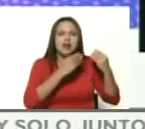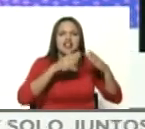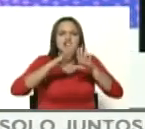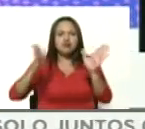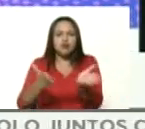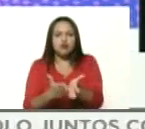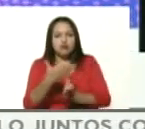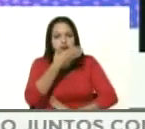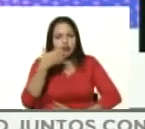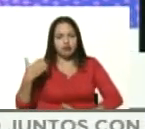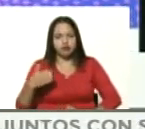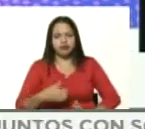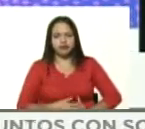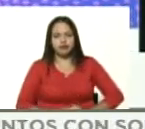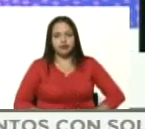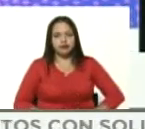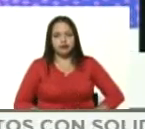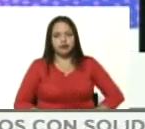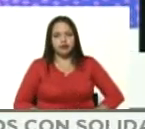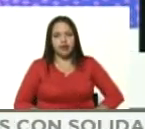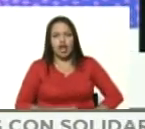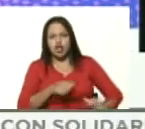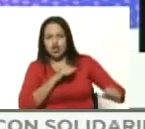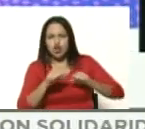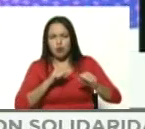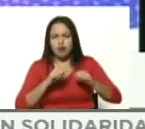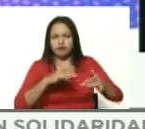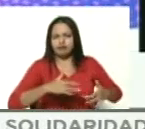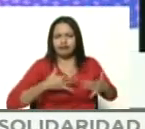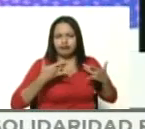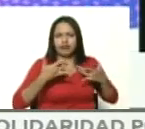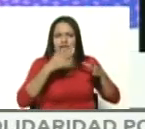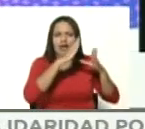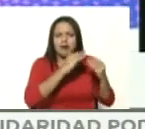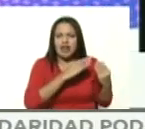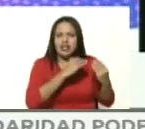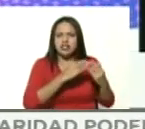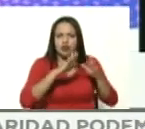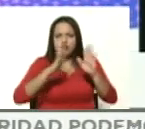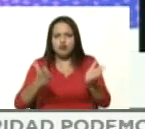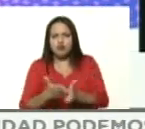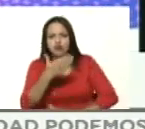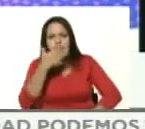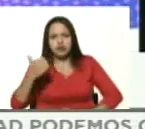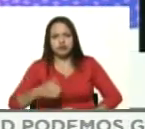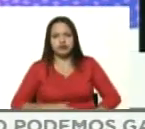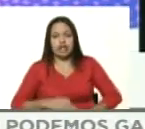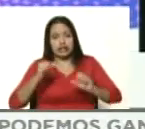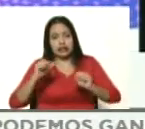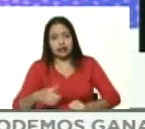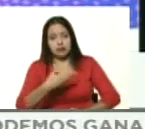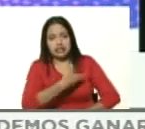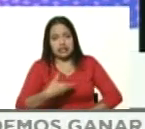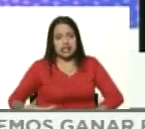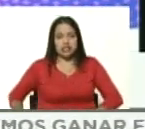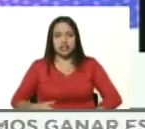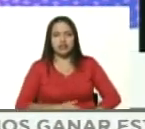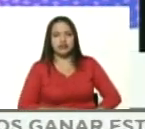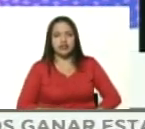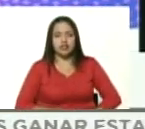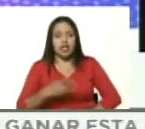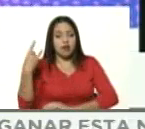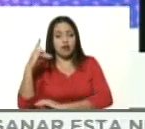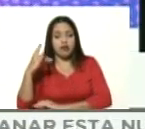mejor. Nos mueve la esperanza de un mundo mejor. Sí, presidente Arce, nos mueve